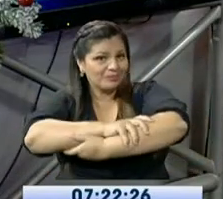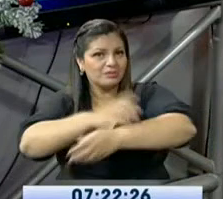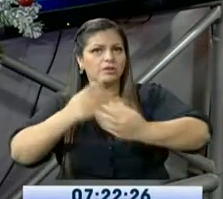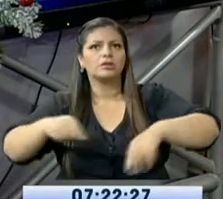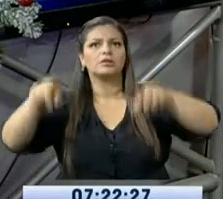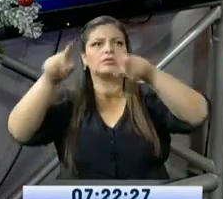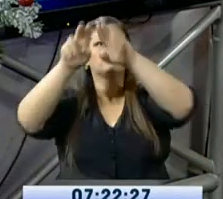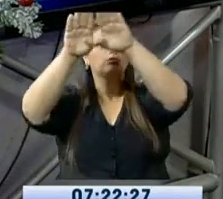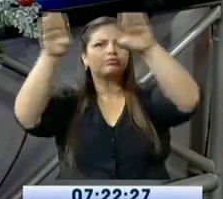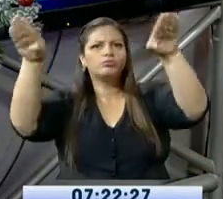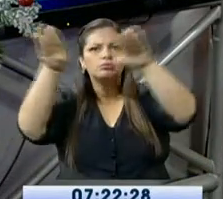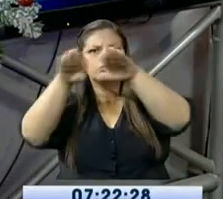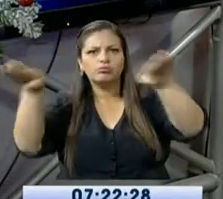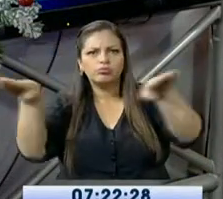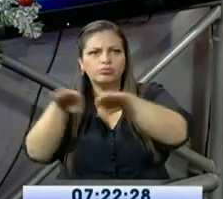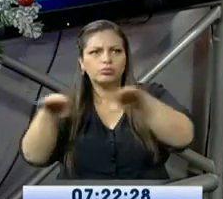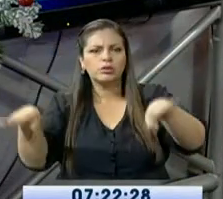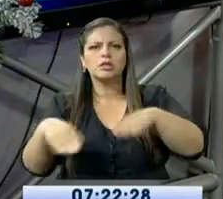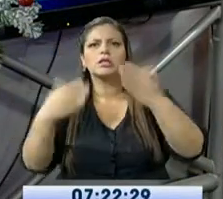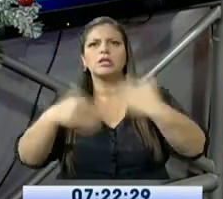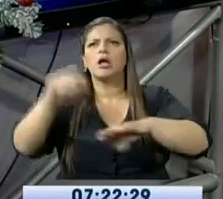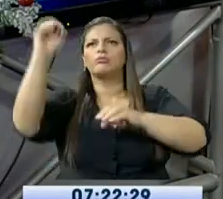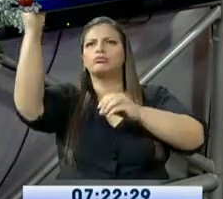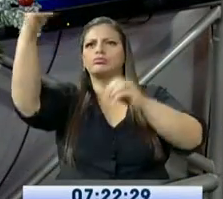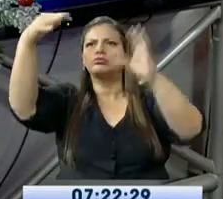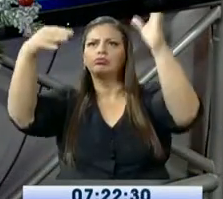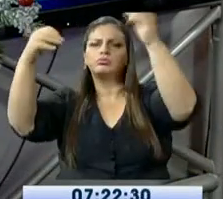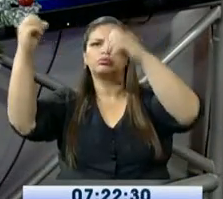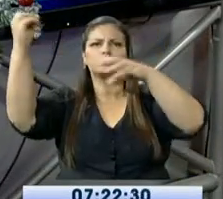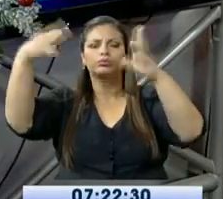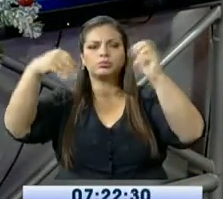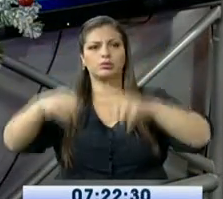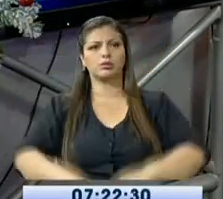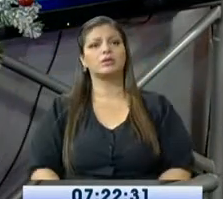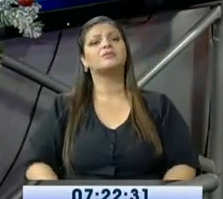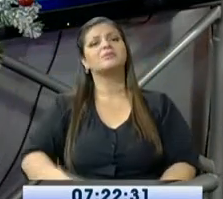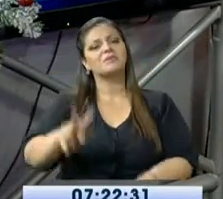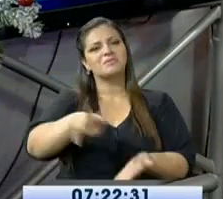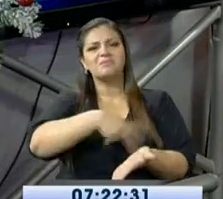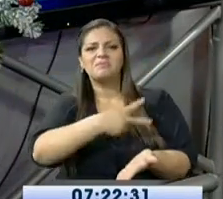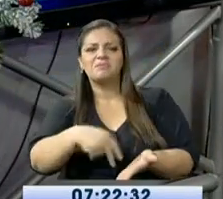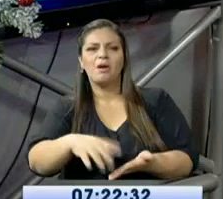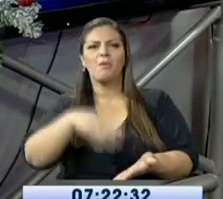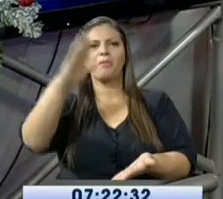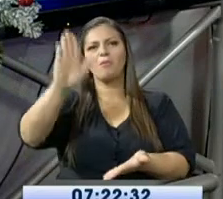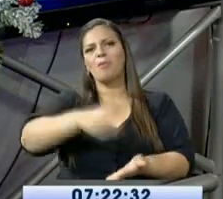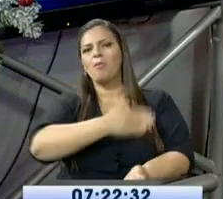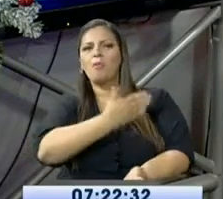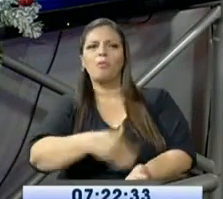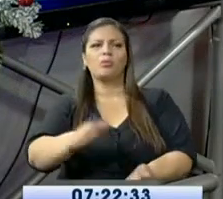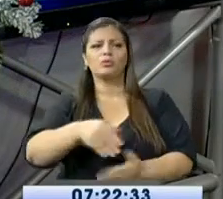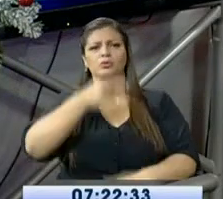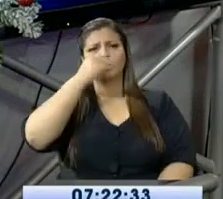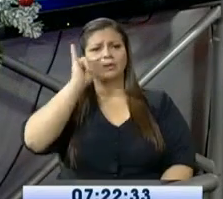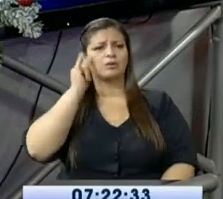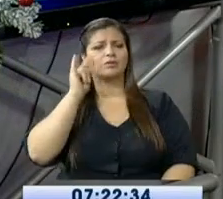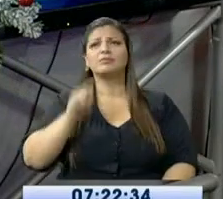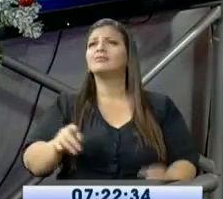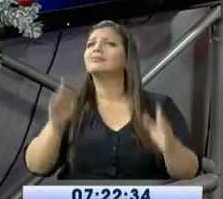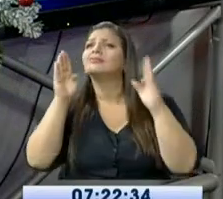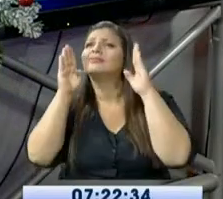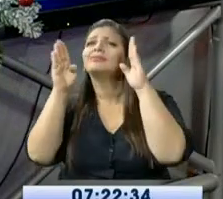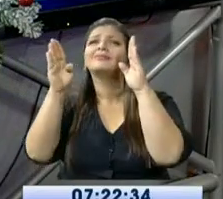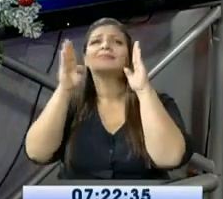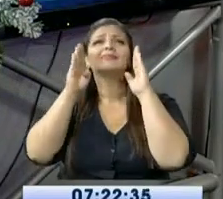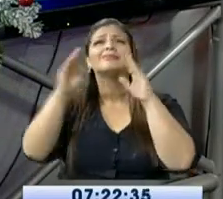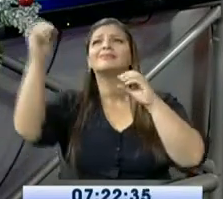ese sitio hubo espectáculos artísticos que deleitaron a cientos de asistentes. Decenas de niños con mucha alegría estaban admirando la gran